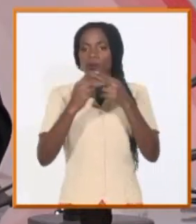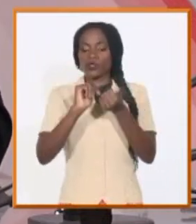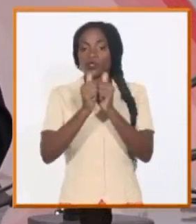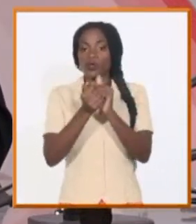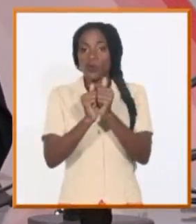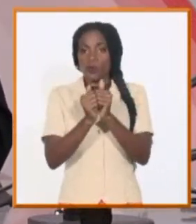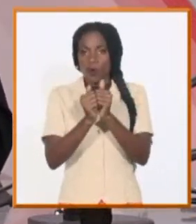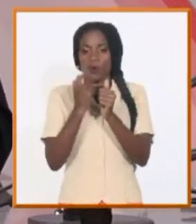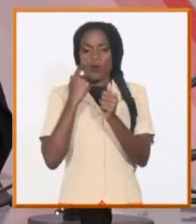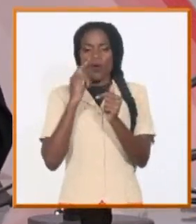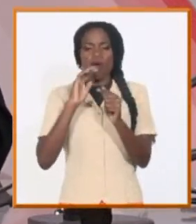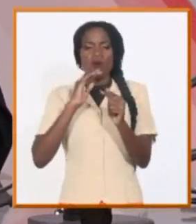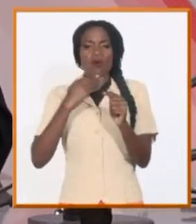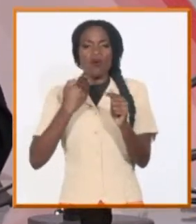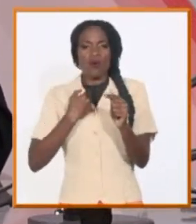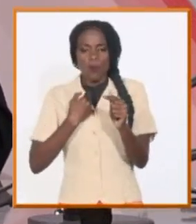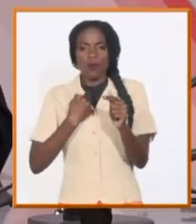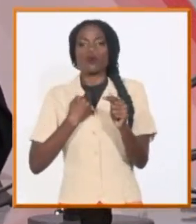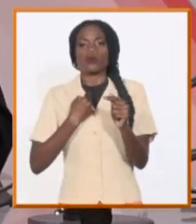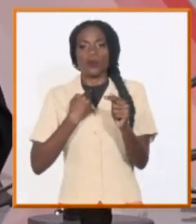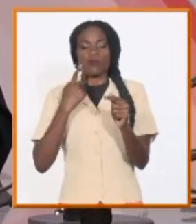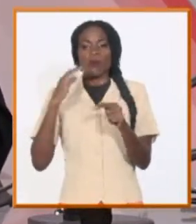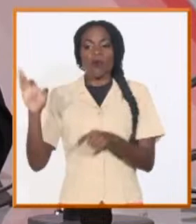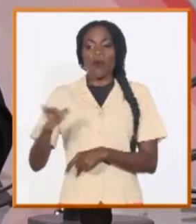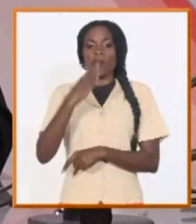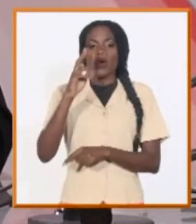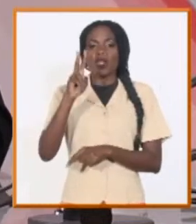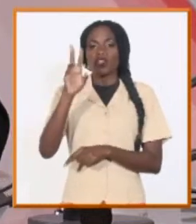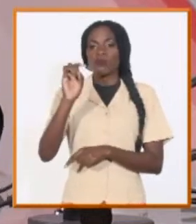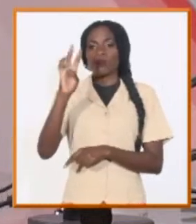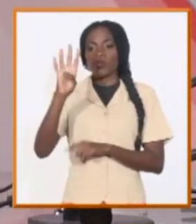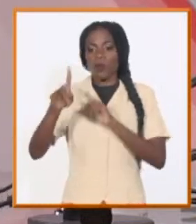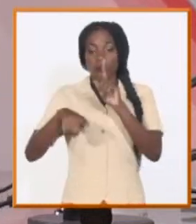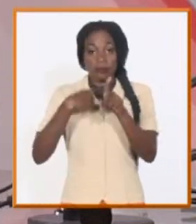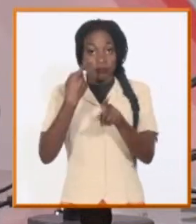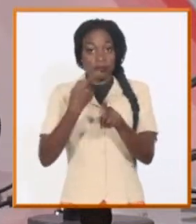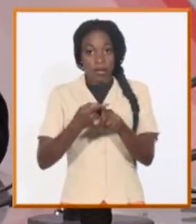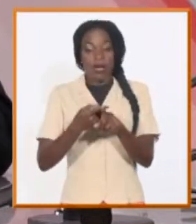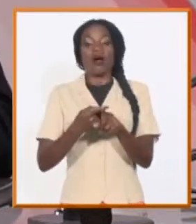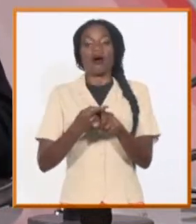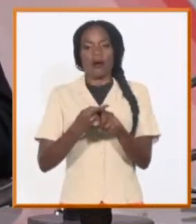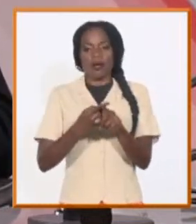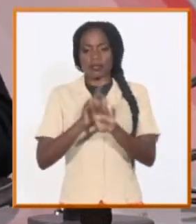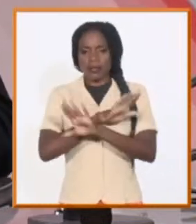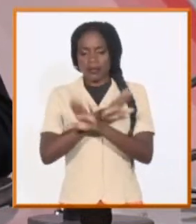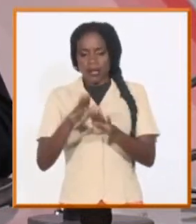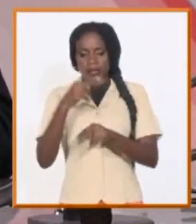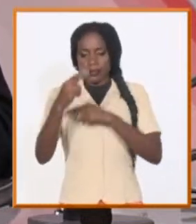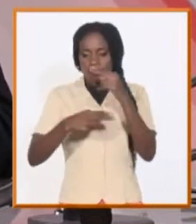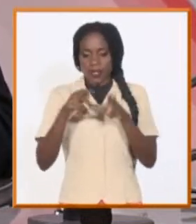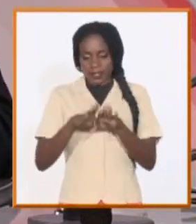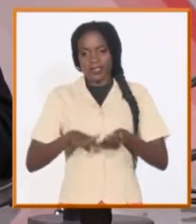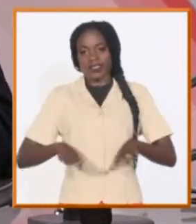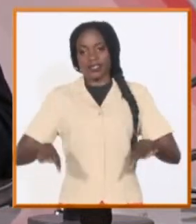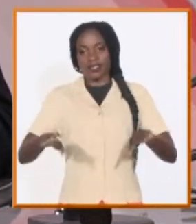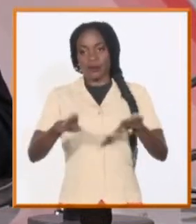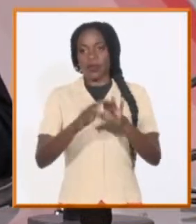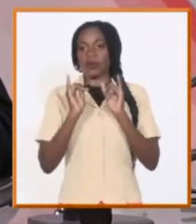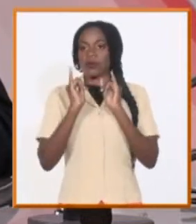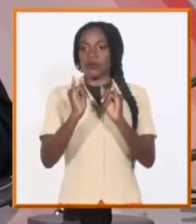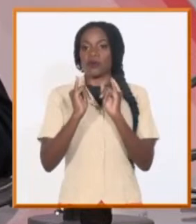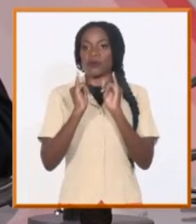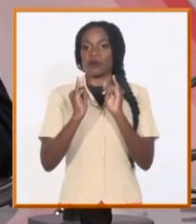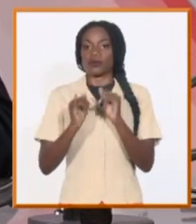Panamericanos? ¿Cómo miramos hacia París 2024? Pues eso lo estaremos haciendo en nuestra mesa redonda,